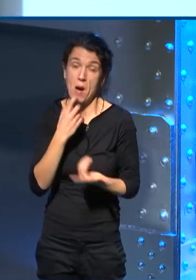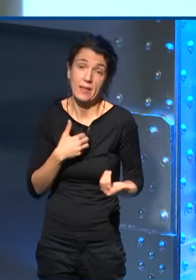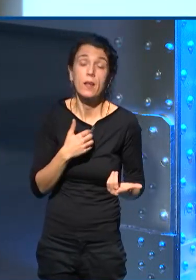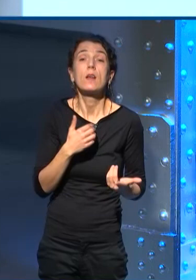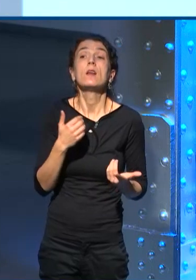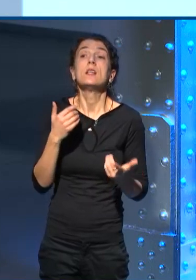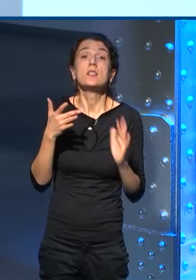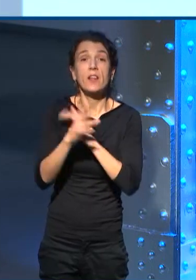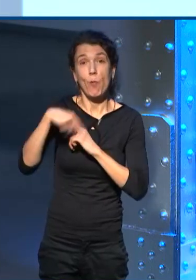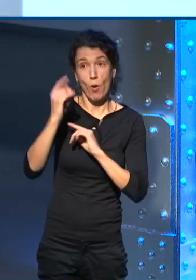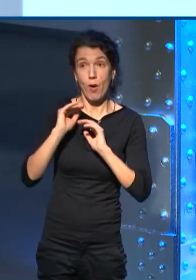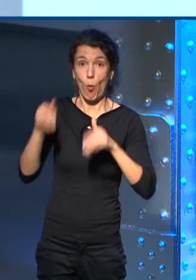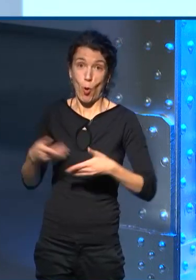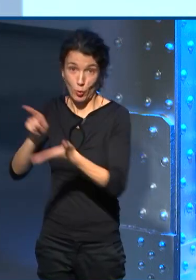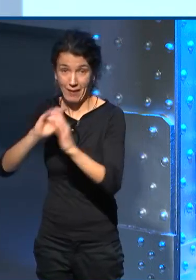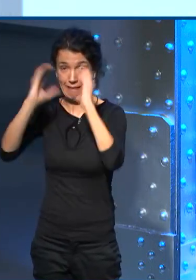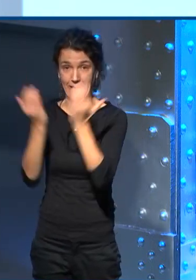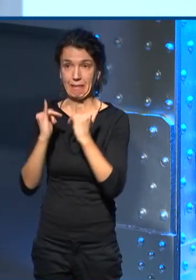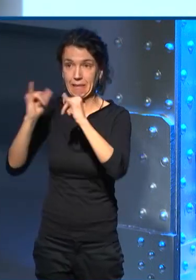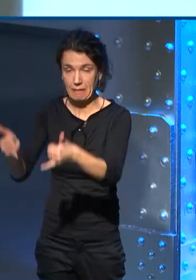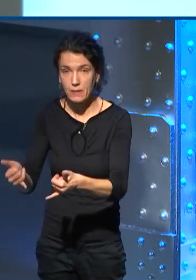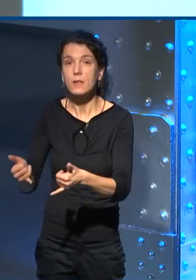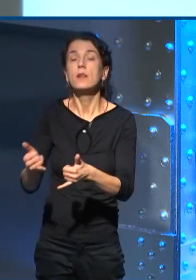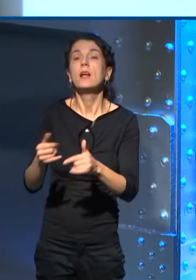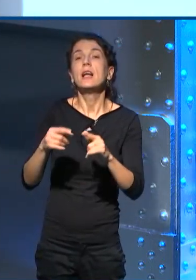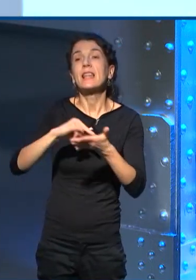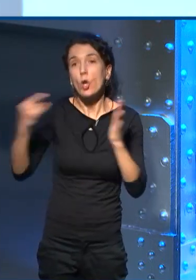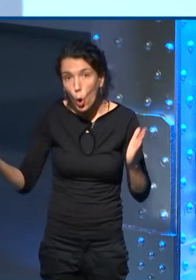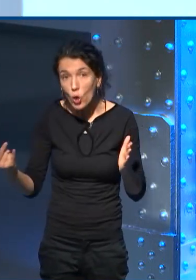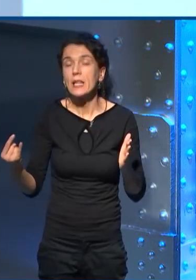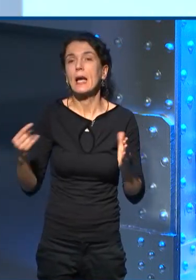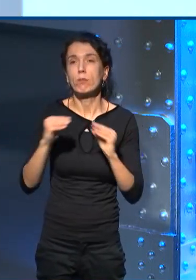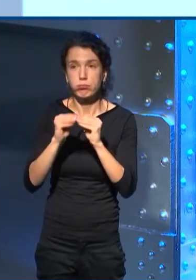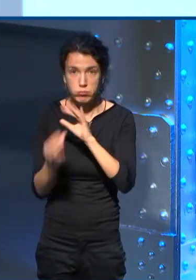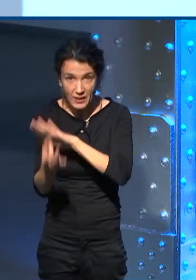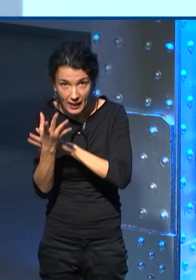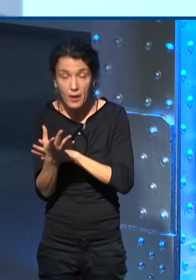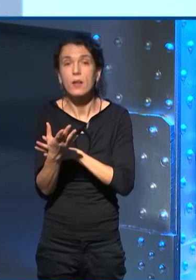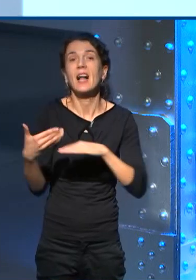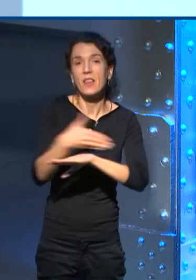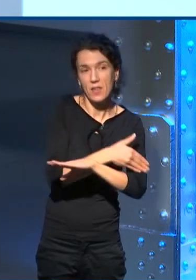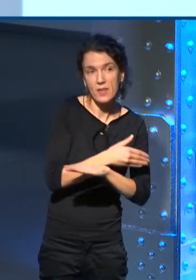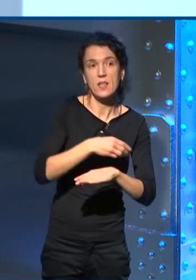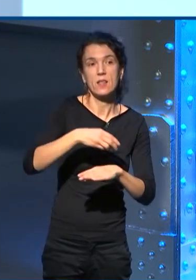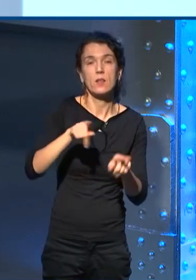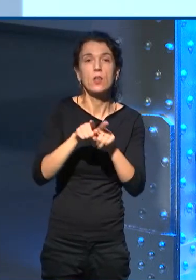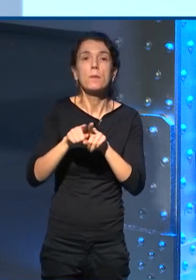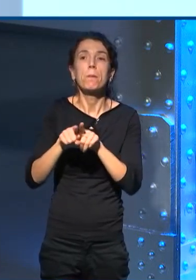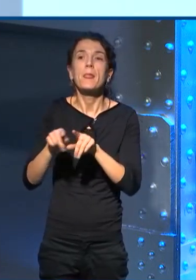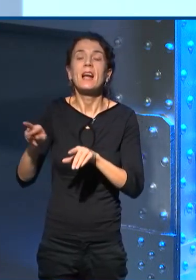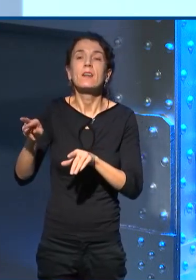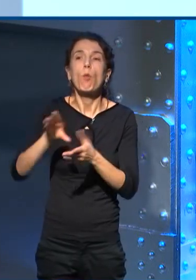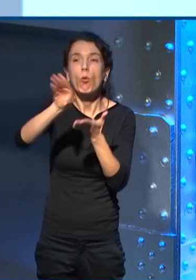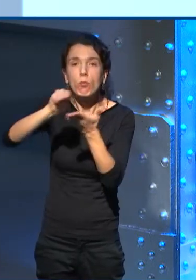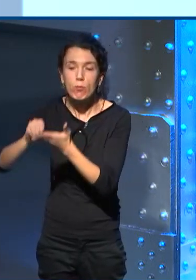volver. Entonces hay que empezar a probar tecnologías para volver de Marte. Y el antecedente de eso sería hacer lo que se llama un Mars Sample Return, un retorno de muestras